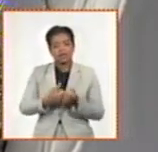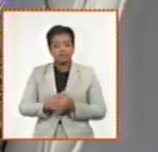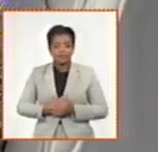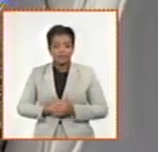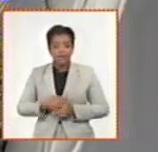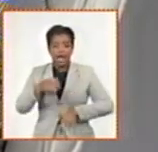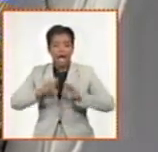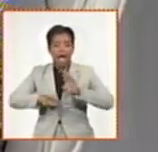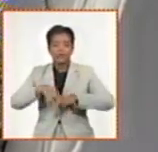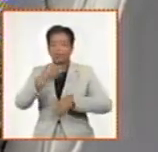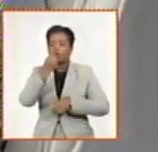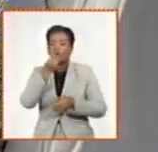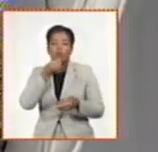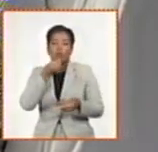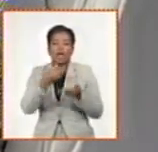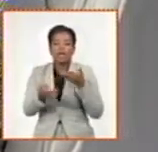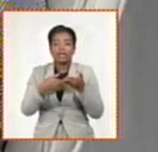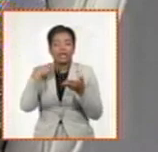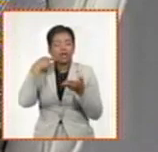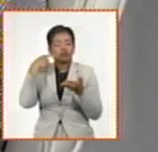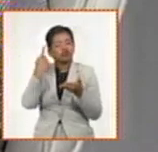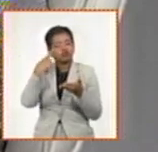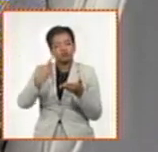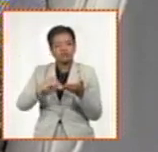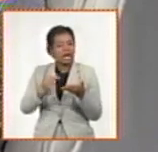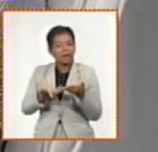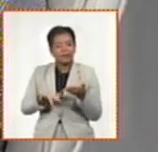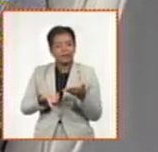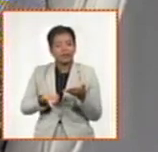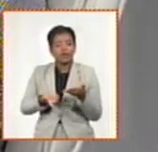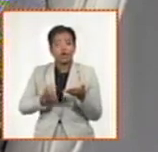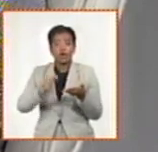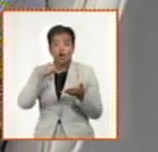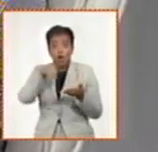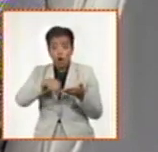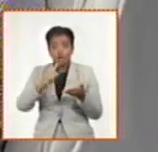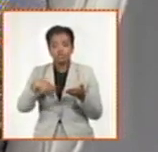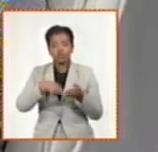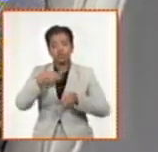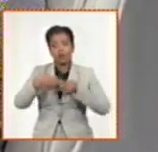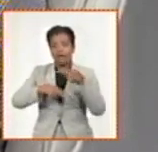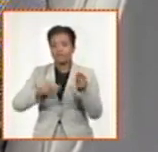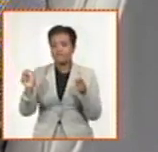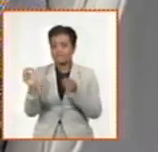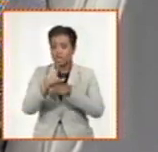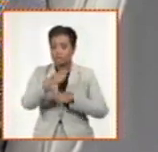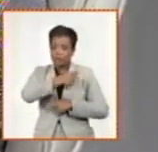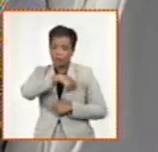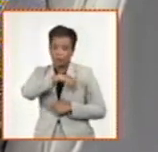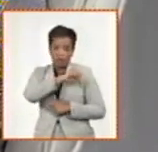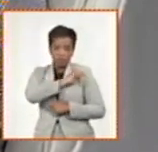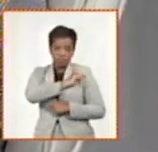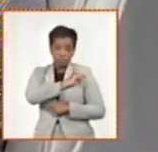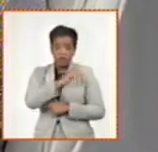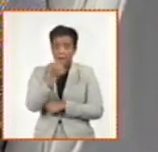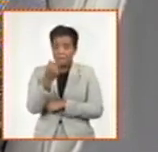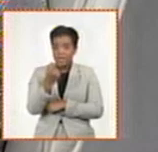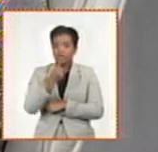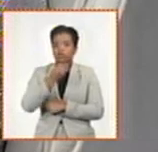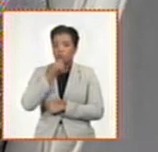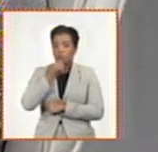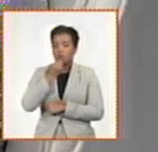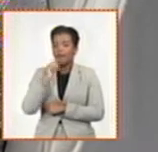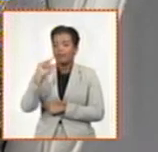queremos, comemos cualquier cosa que no sabemos lo que tiene. Y hoy nosotros hacemos ferias agroecológicas que realmente son muy buenas, y estos precios podemos bajarlos.